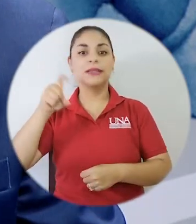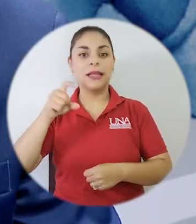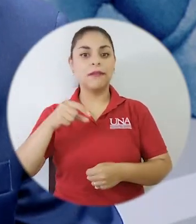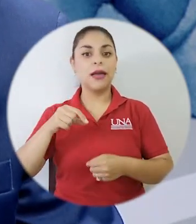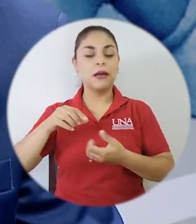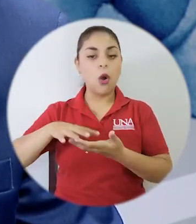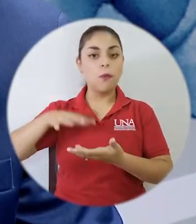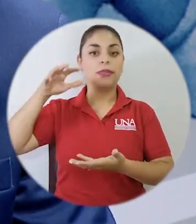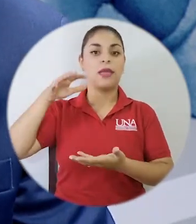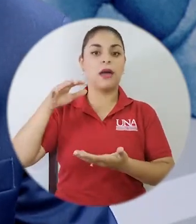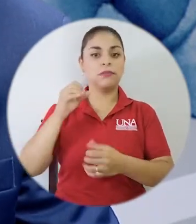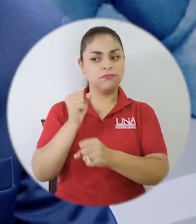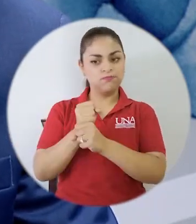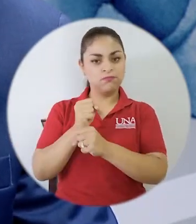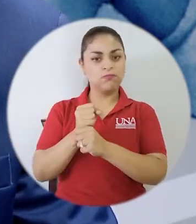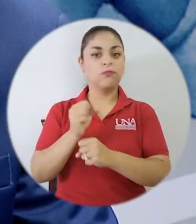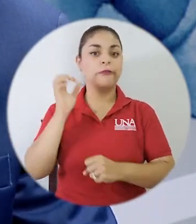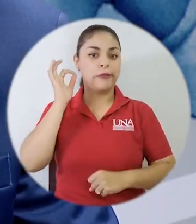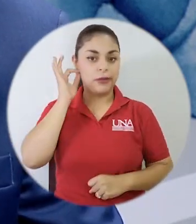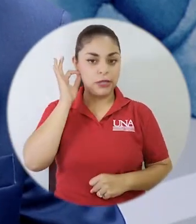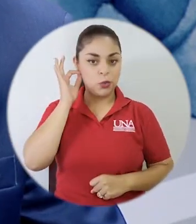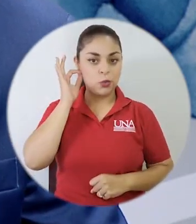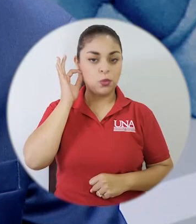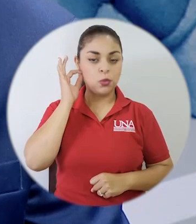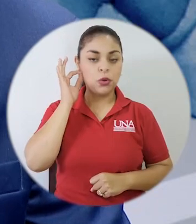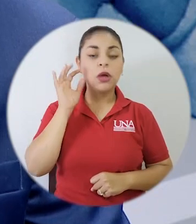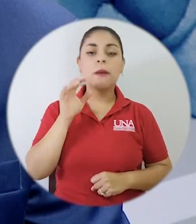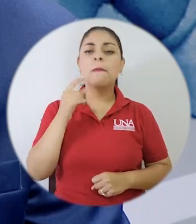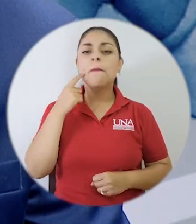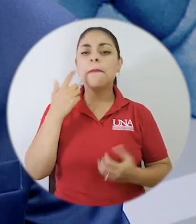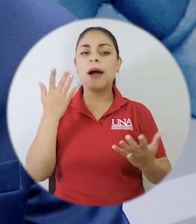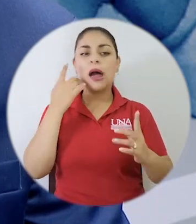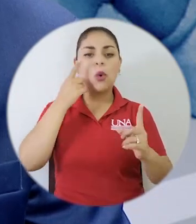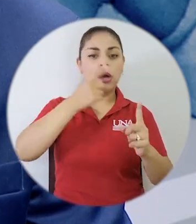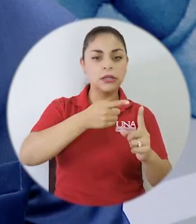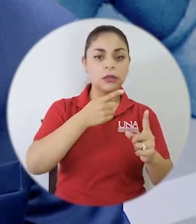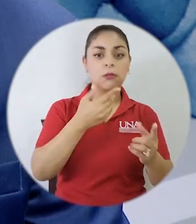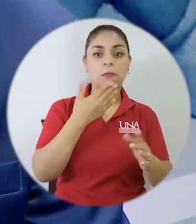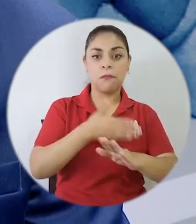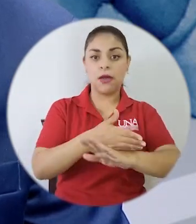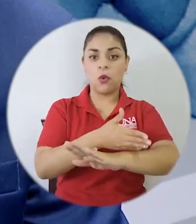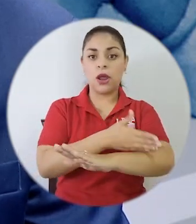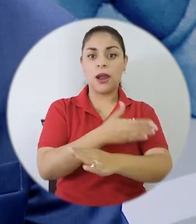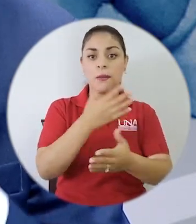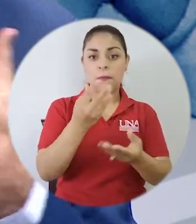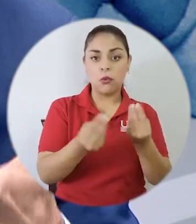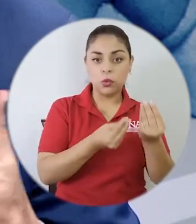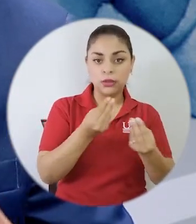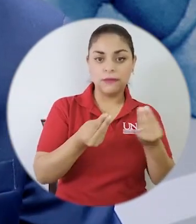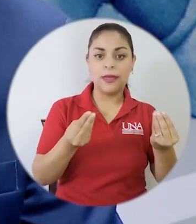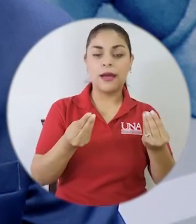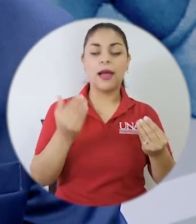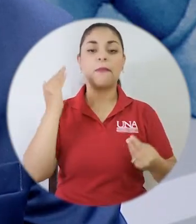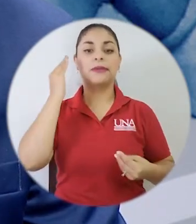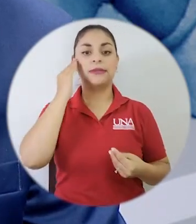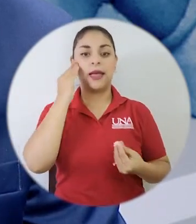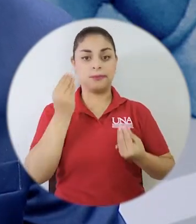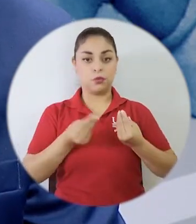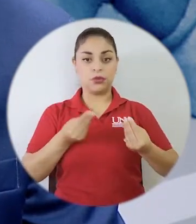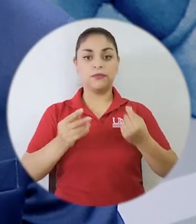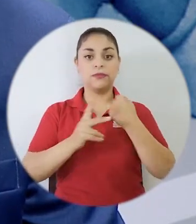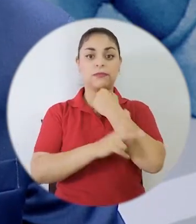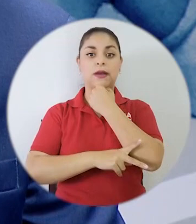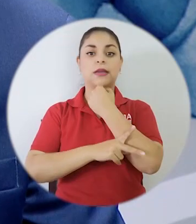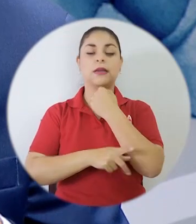aumentar las tasas de participación laboral femenina, no solo con el objetivo de mejorar la productividad y las capacidades